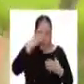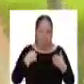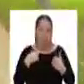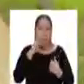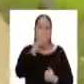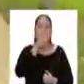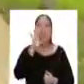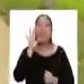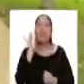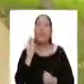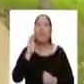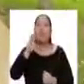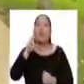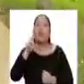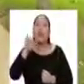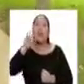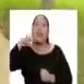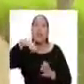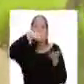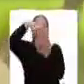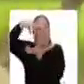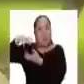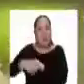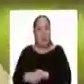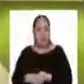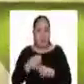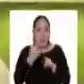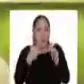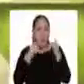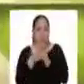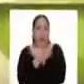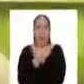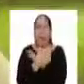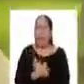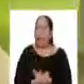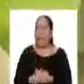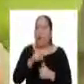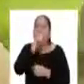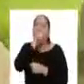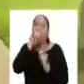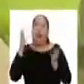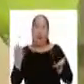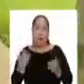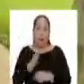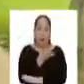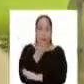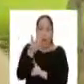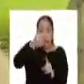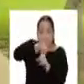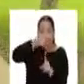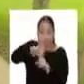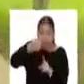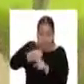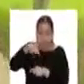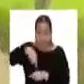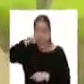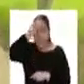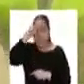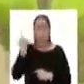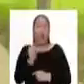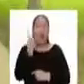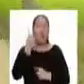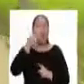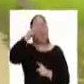sabes. Y que toda la diversidad de mariposas, de aves, de orquídeas, de plantas nativas también le pertenece al Perú. Y esto es solamente